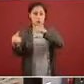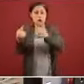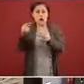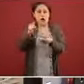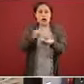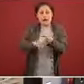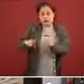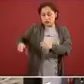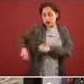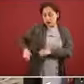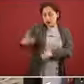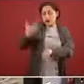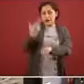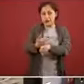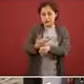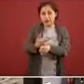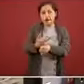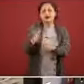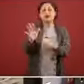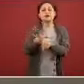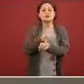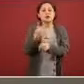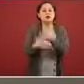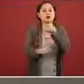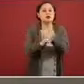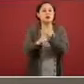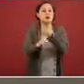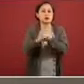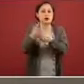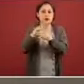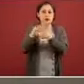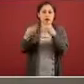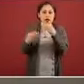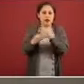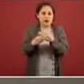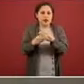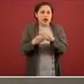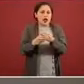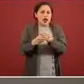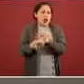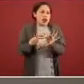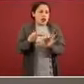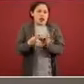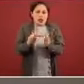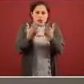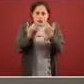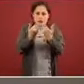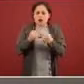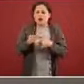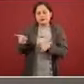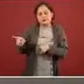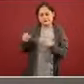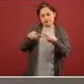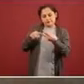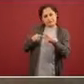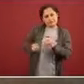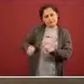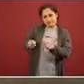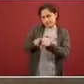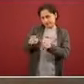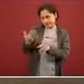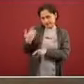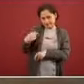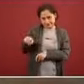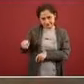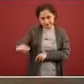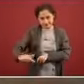calidad de los insumos? Gracias por sus preguntas. Retomo sobre la segunda porque conecta con lo que platicó su compañera. No hay confrontación alguna